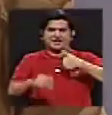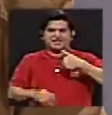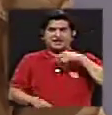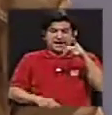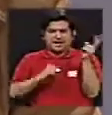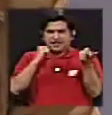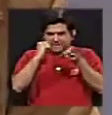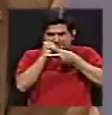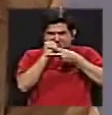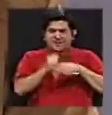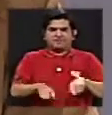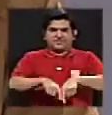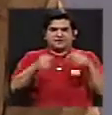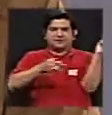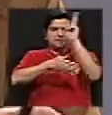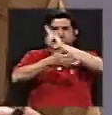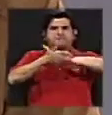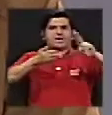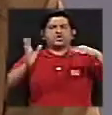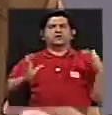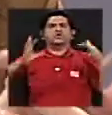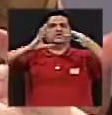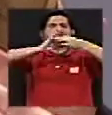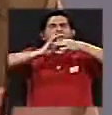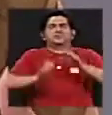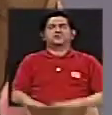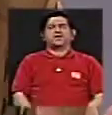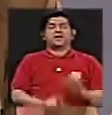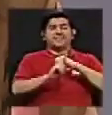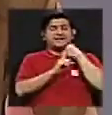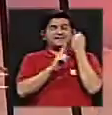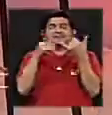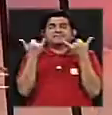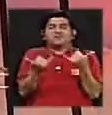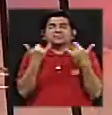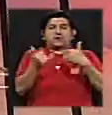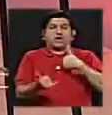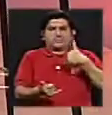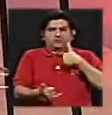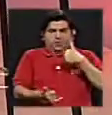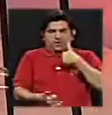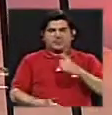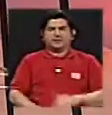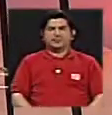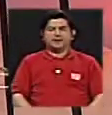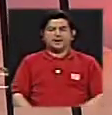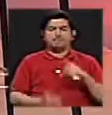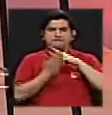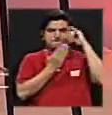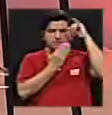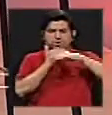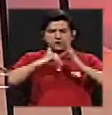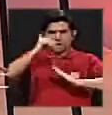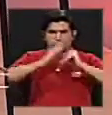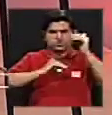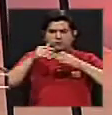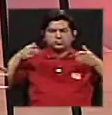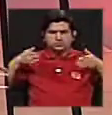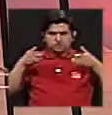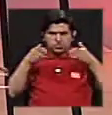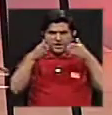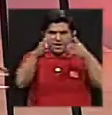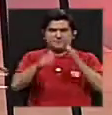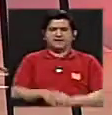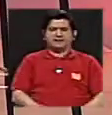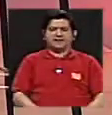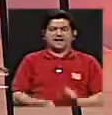esta edición del Semanario Universidad acerca de la situación actual en la que se encuentra el proyecto para construir una carretera